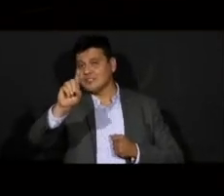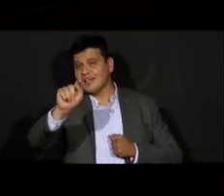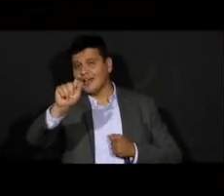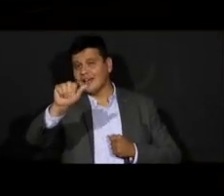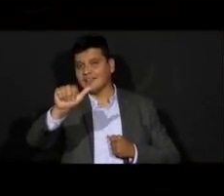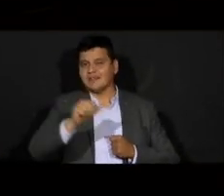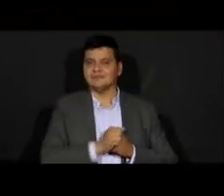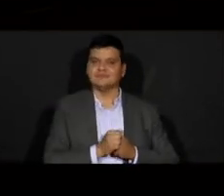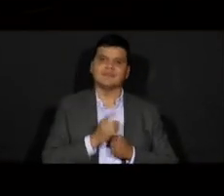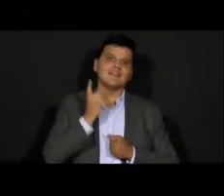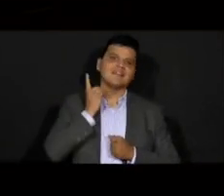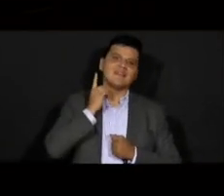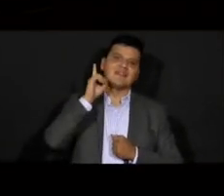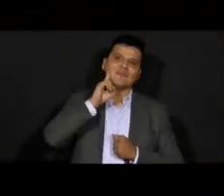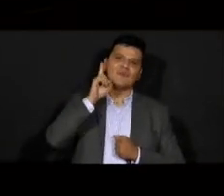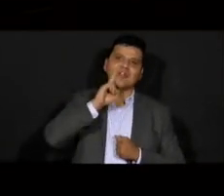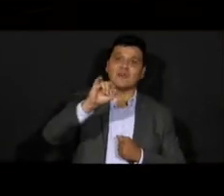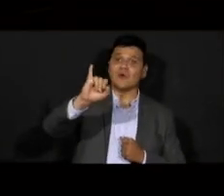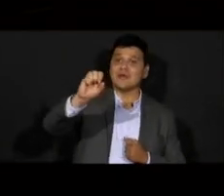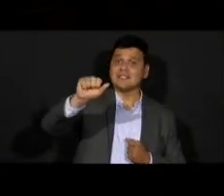Diputado Ismael Pérez Pavía.